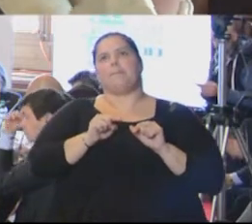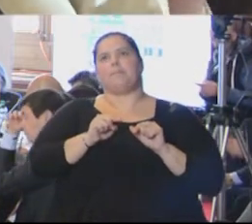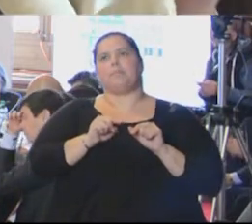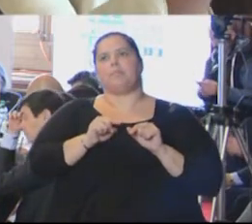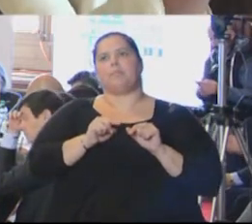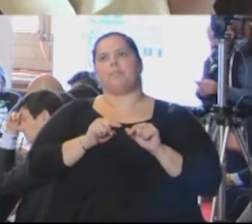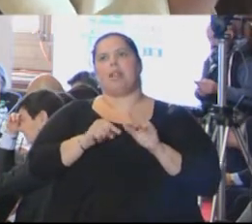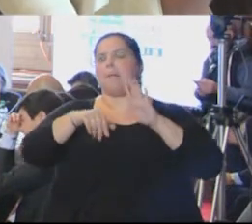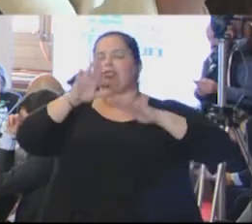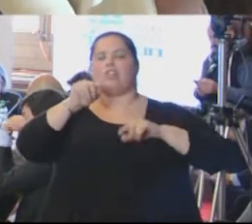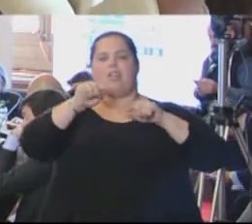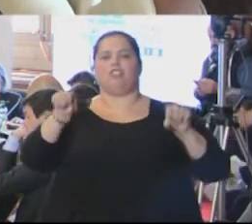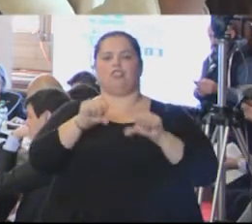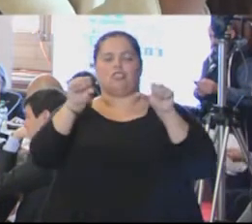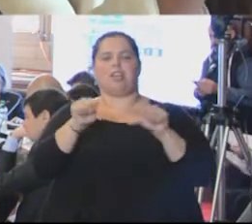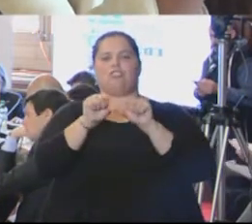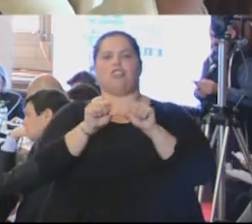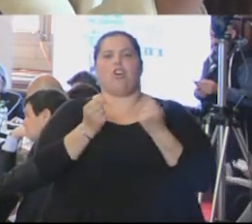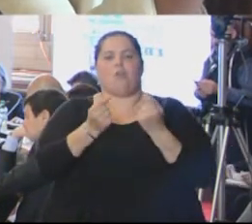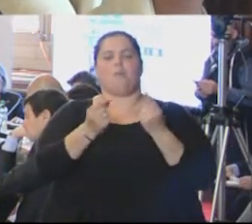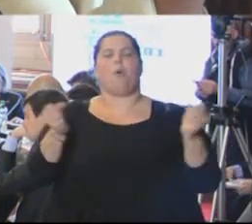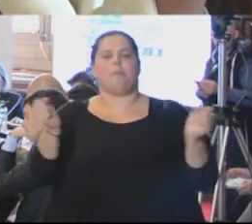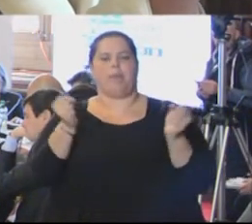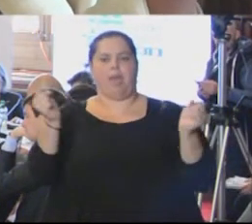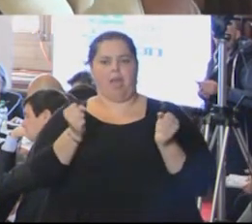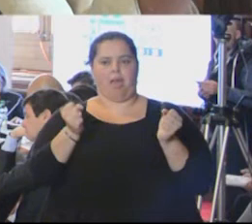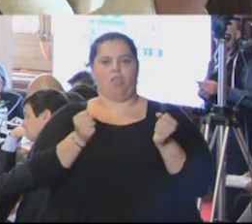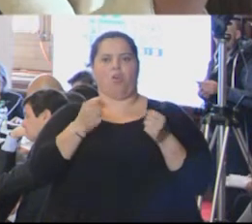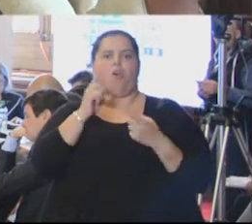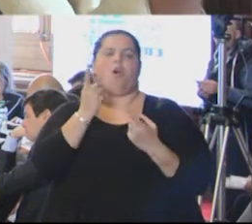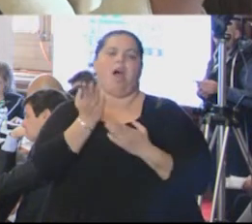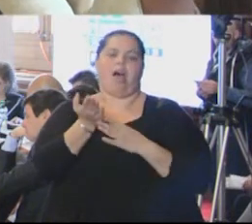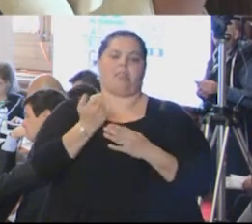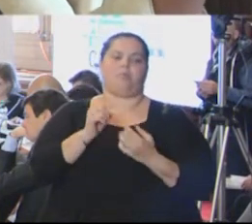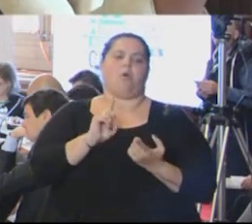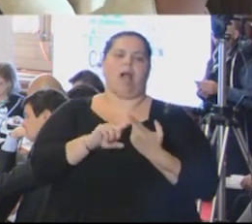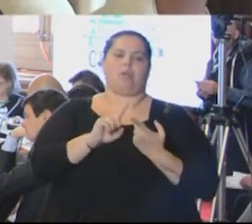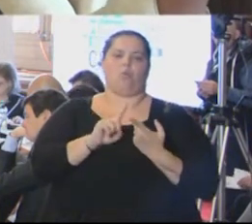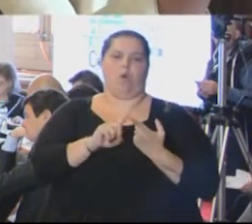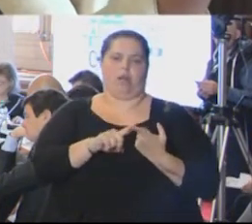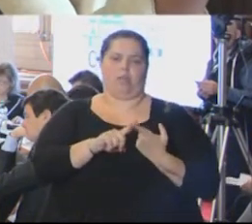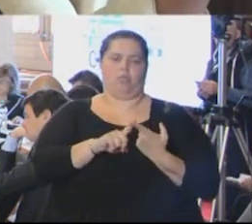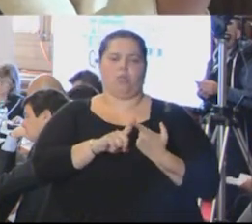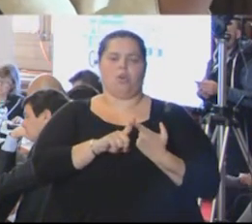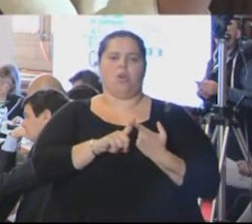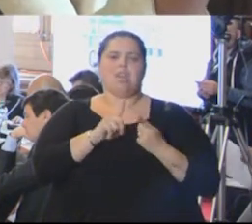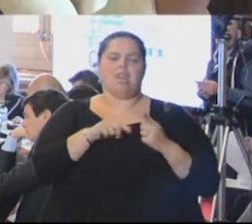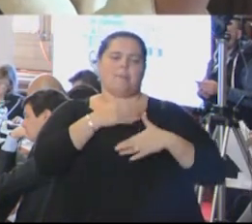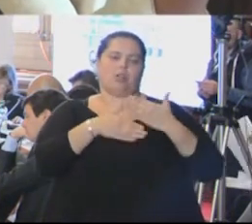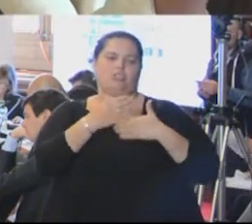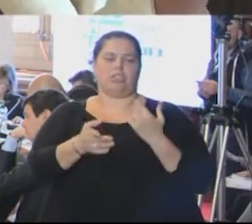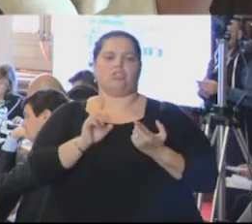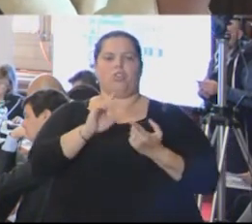miedo, propio de la actual etapa del posacuerdo y el proceso de paz que hay